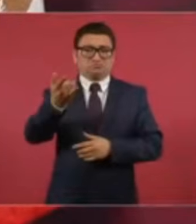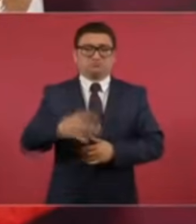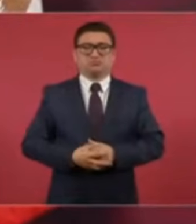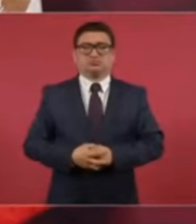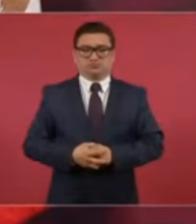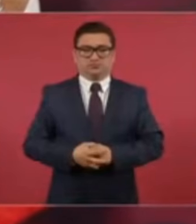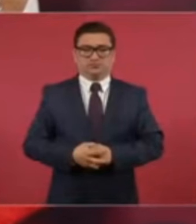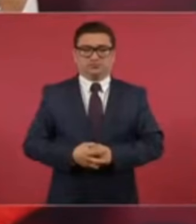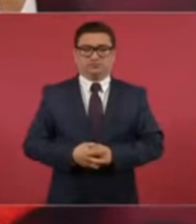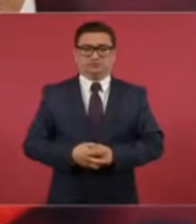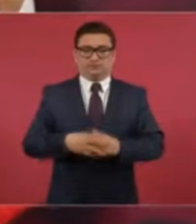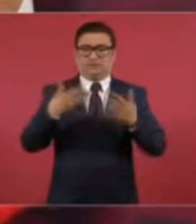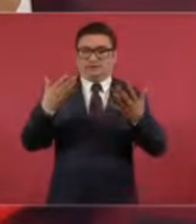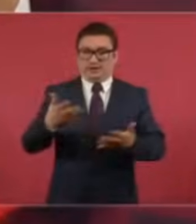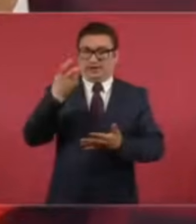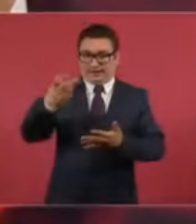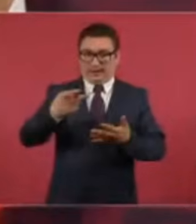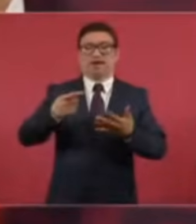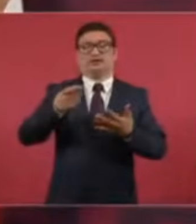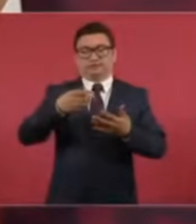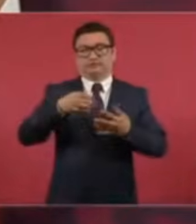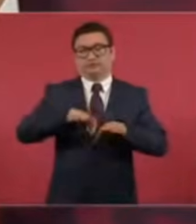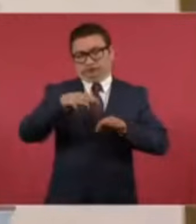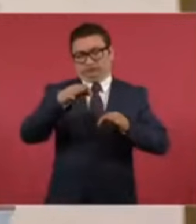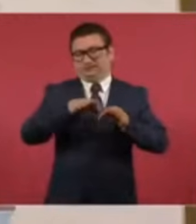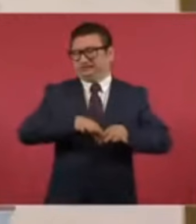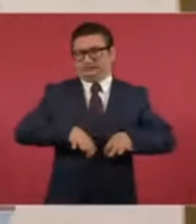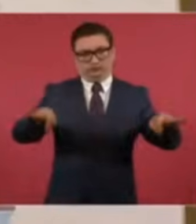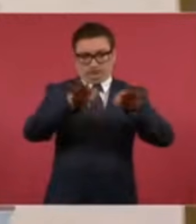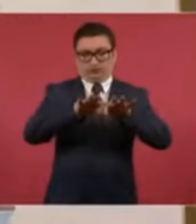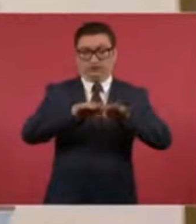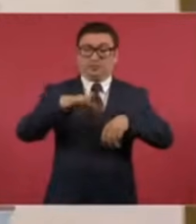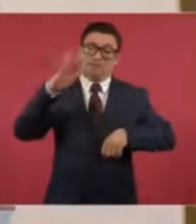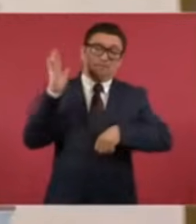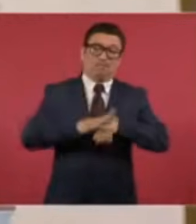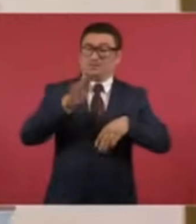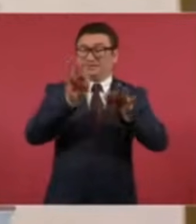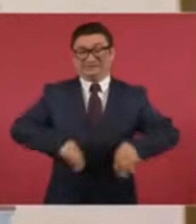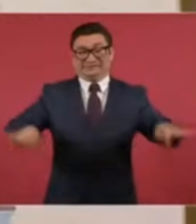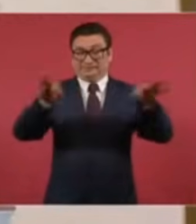Esto es muy importante. Ah, pero lo más importante de todo